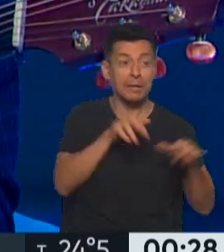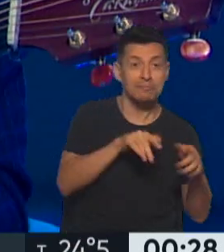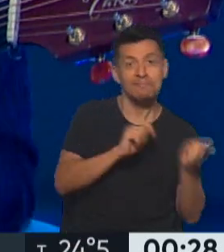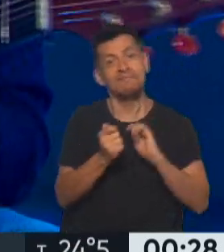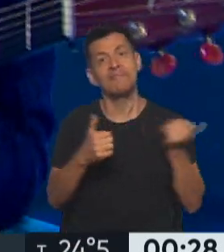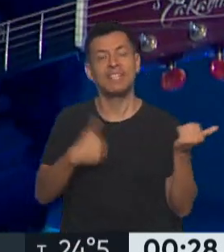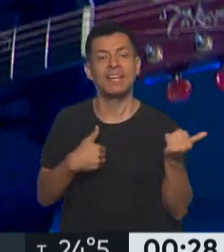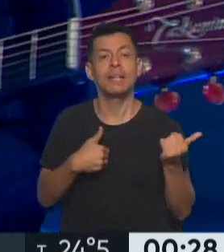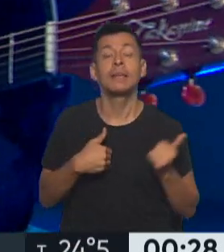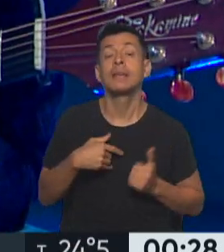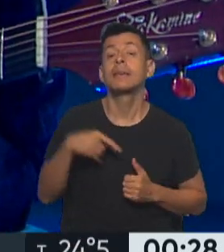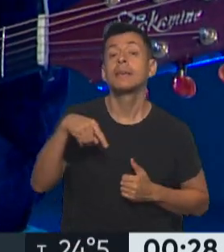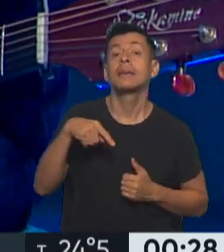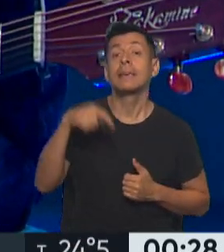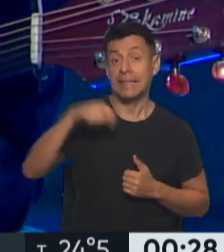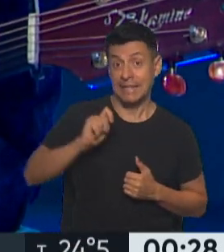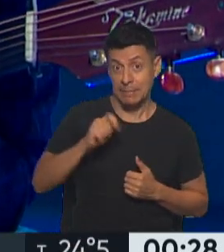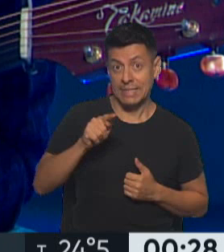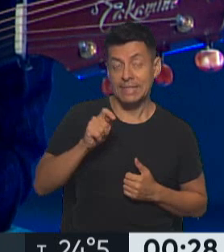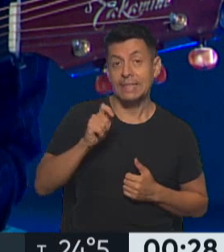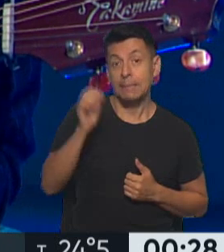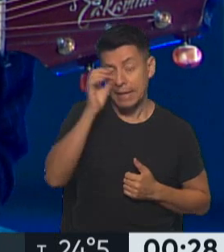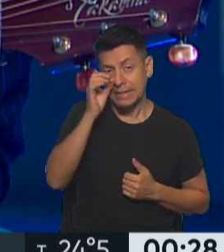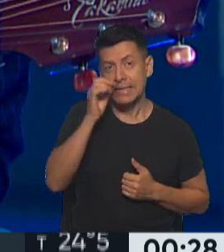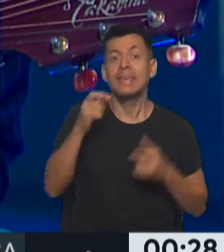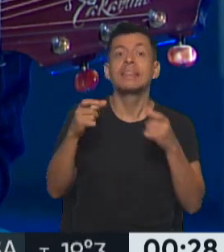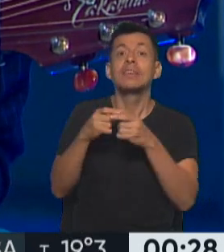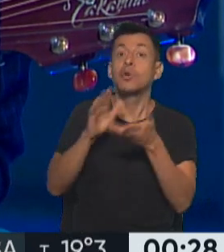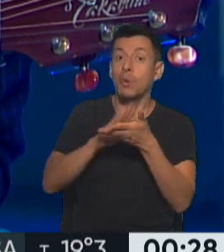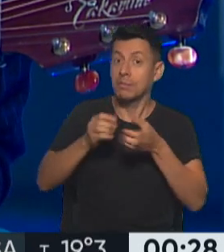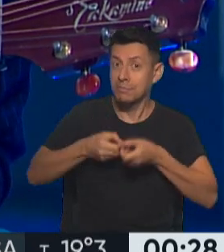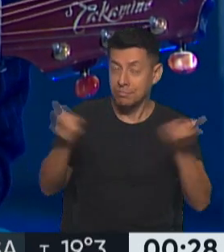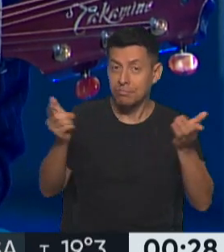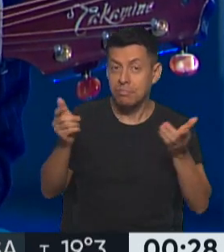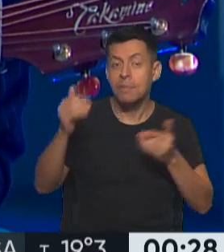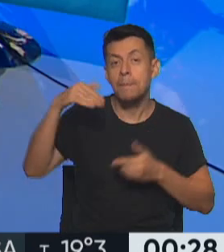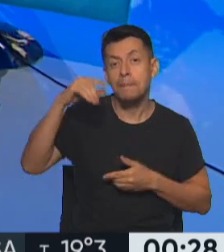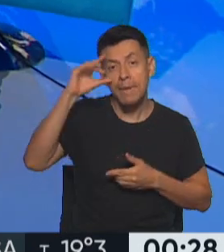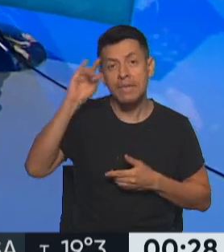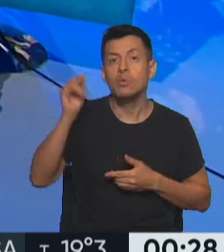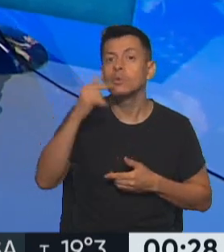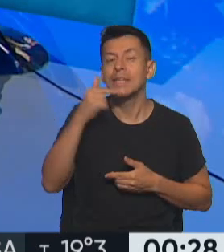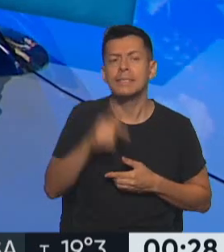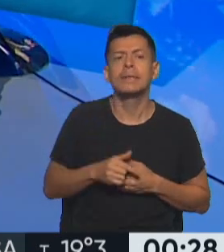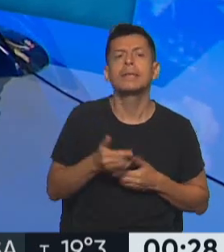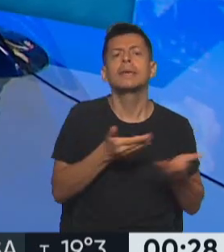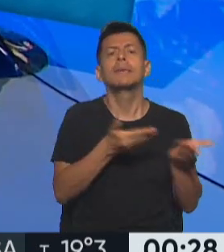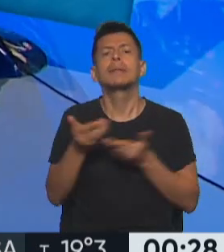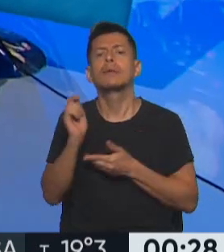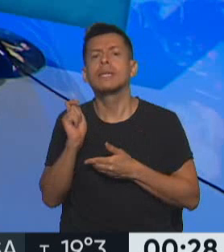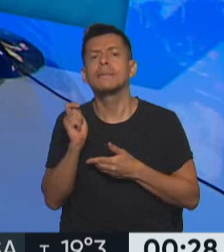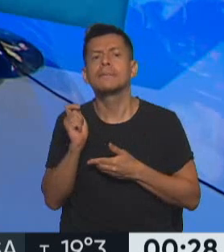de este mes sale el disco Medusas. El 20 sale el disco Medusas, que incluye este tema, por supuesto. El 21 de Schachtel. El mes que